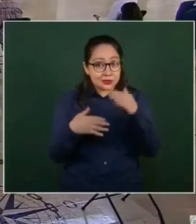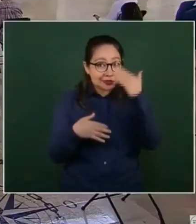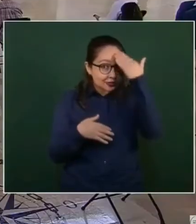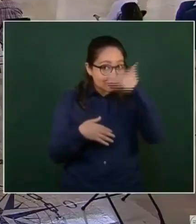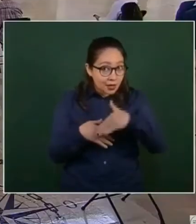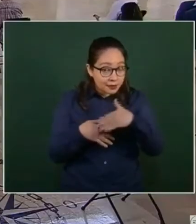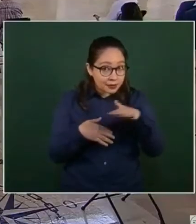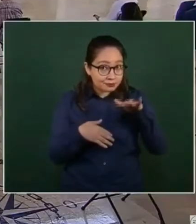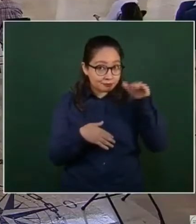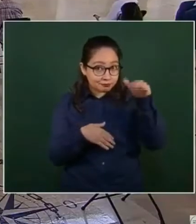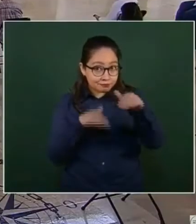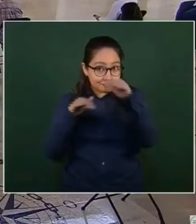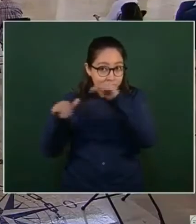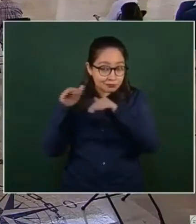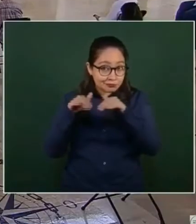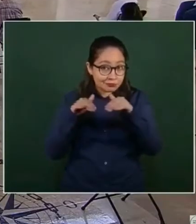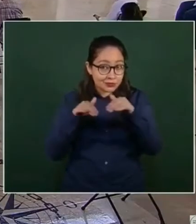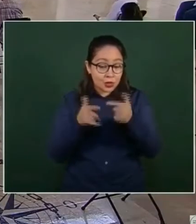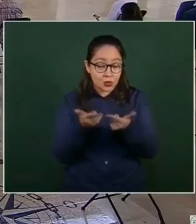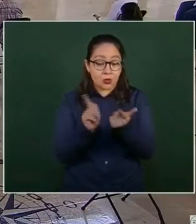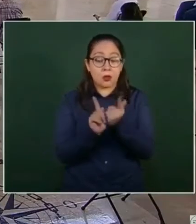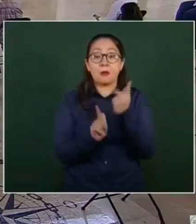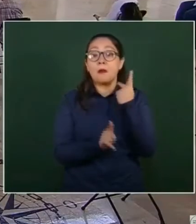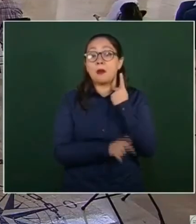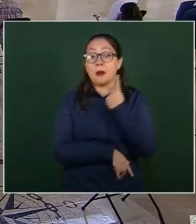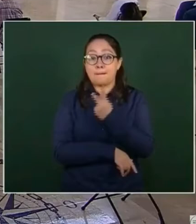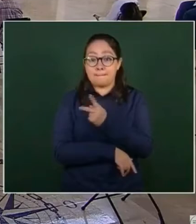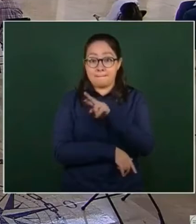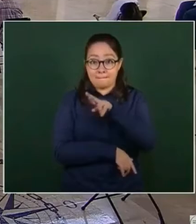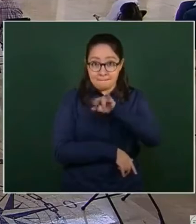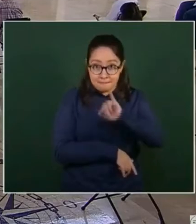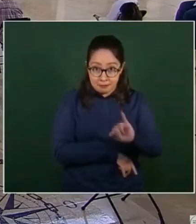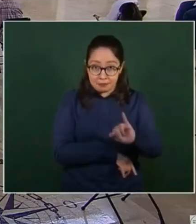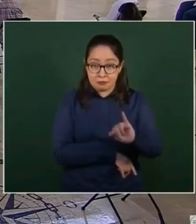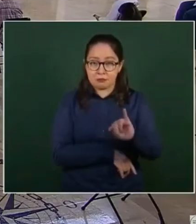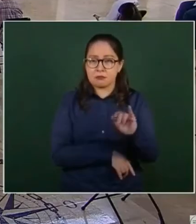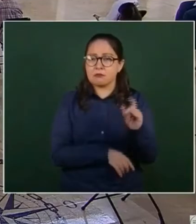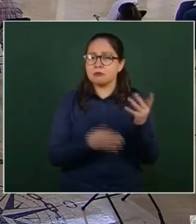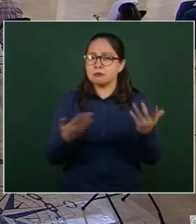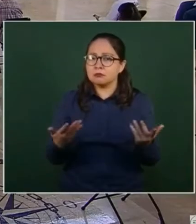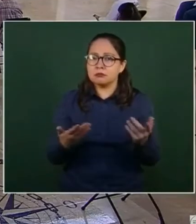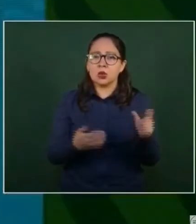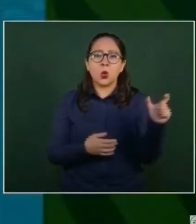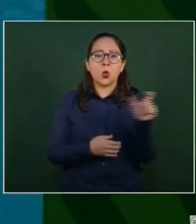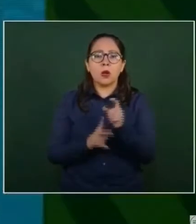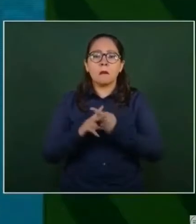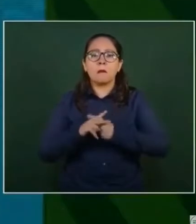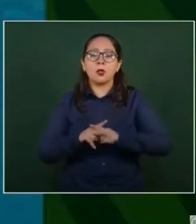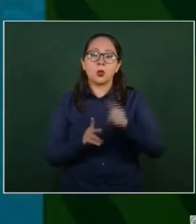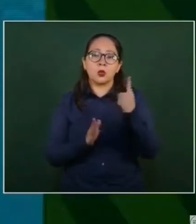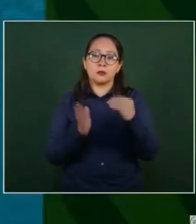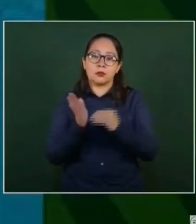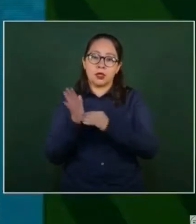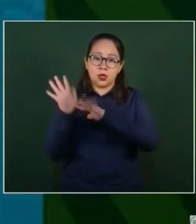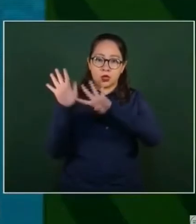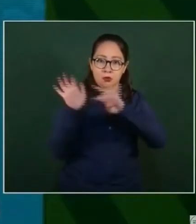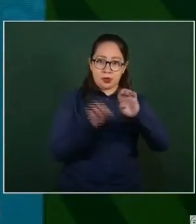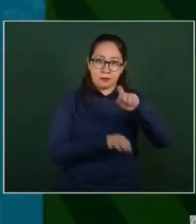que el PRI se fundó en